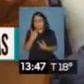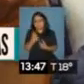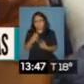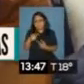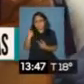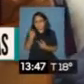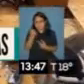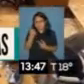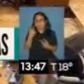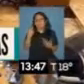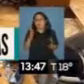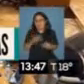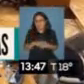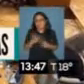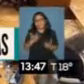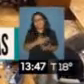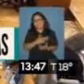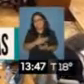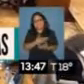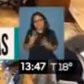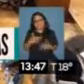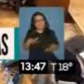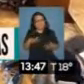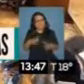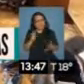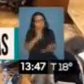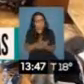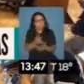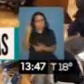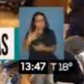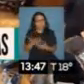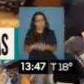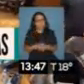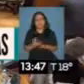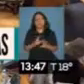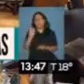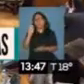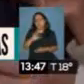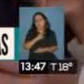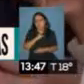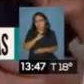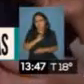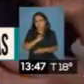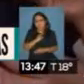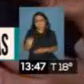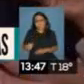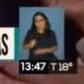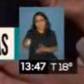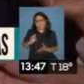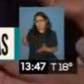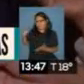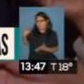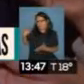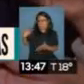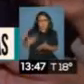algo imperioso porque, bueno, lamentablemente no están atravesando una situación económica favorable. Los clubes en la provincia de Jujuy hace mucho que